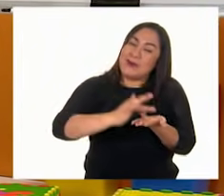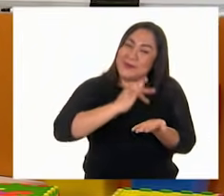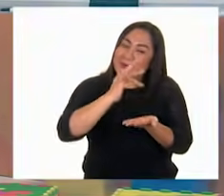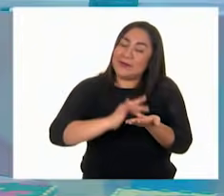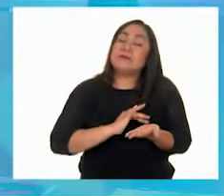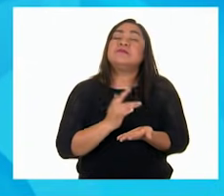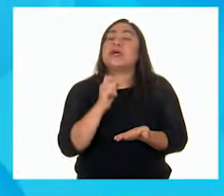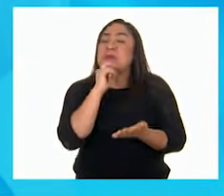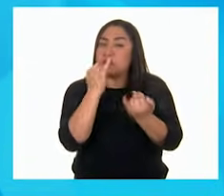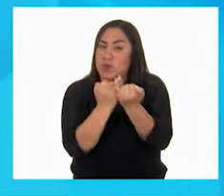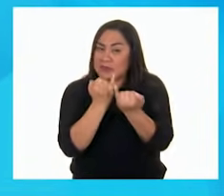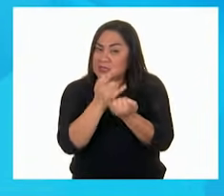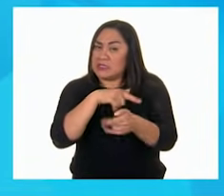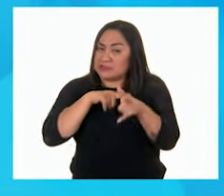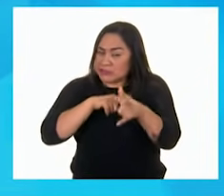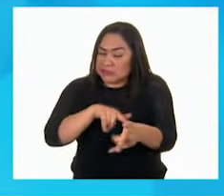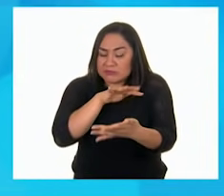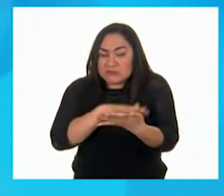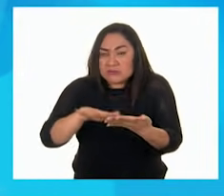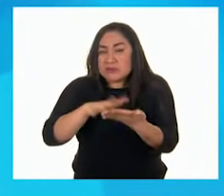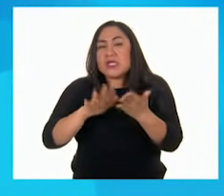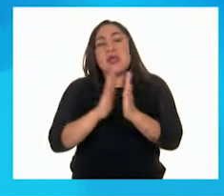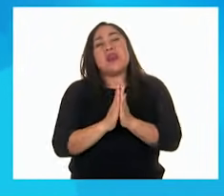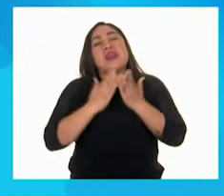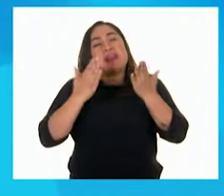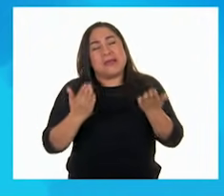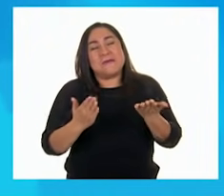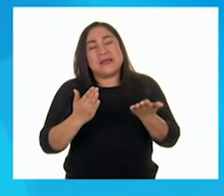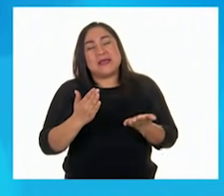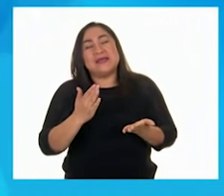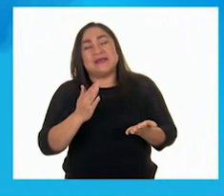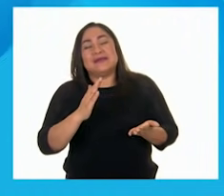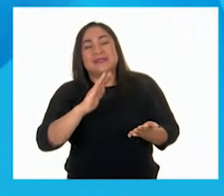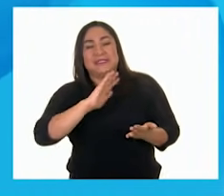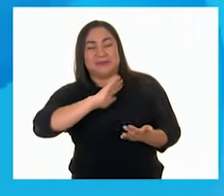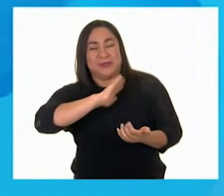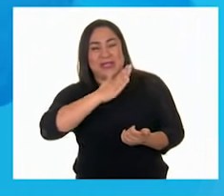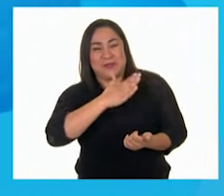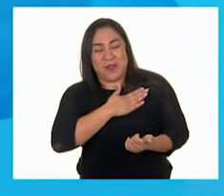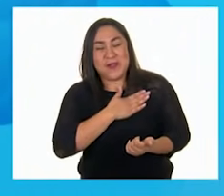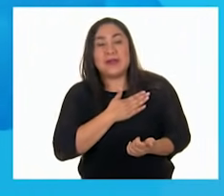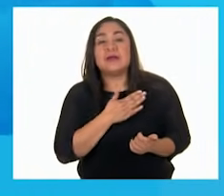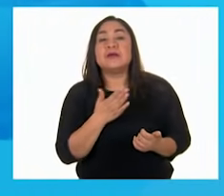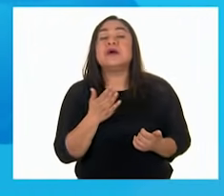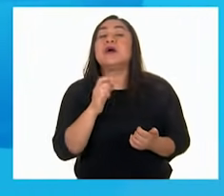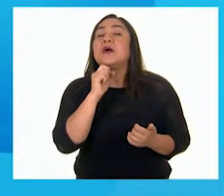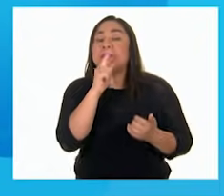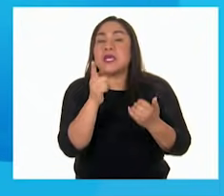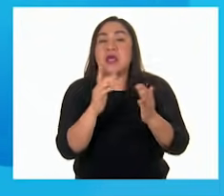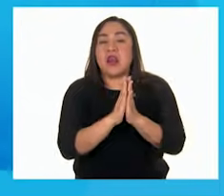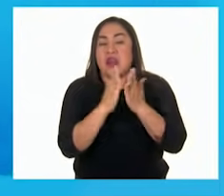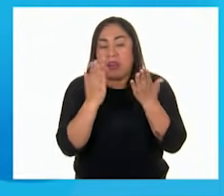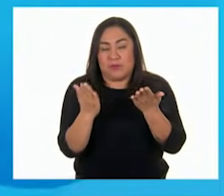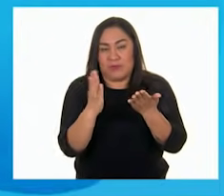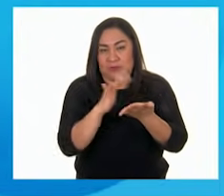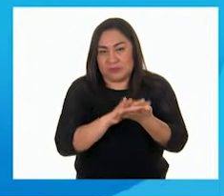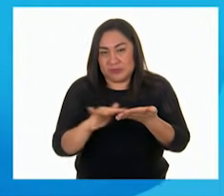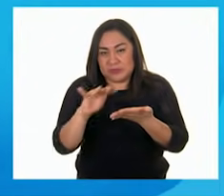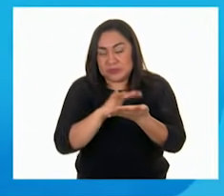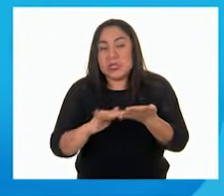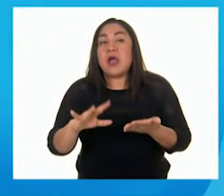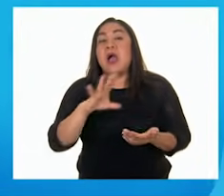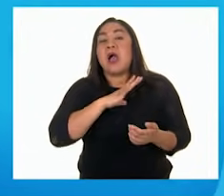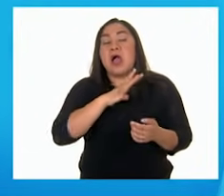a que lean en su libro de lengua materna, ajá, los cuentos que aparecen de lobos, y en el libro de lecturas. Perfecto. También aparecen